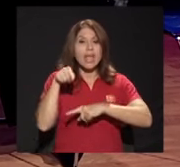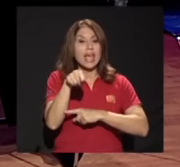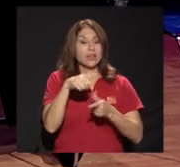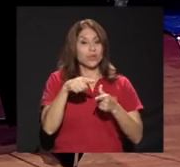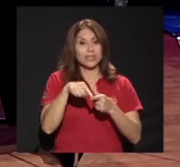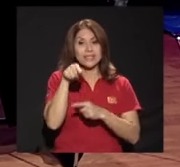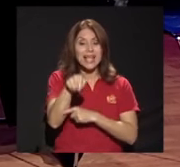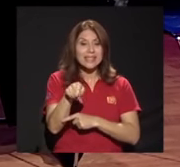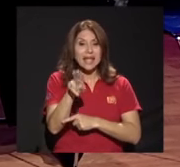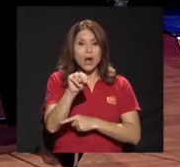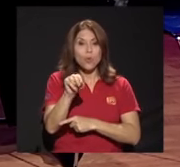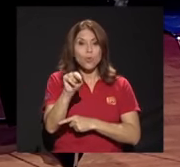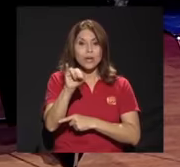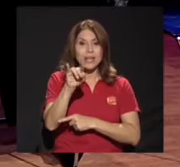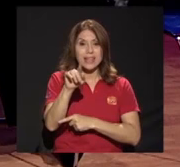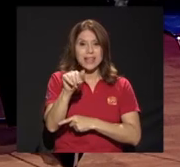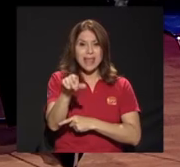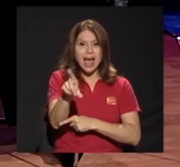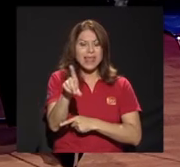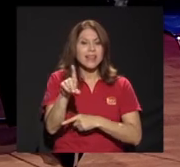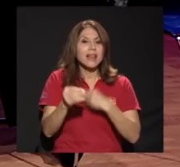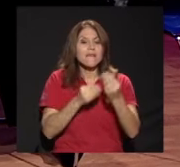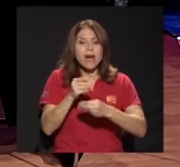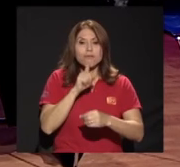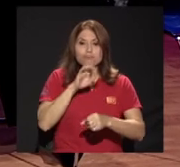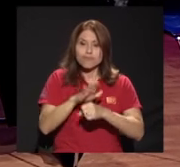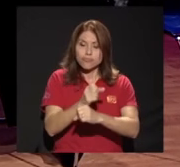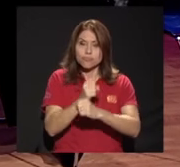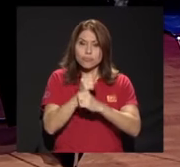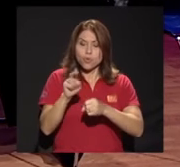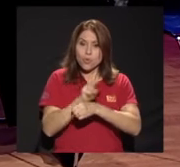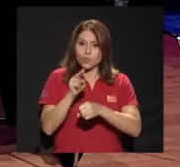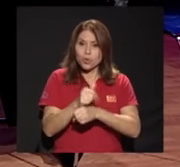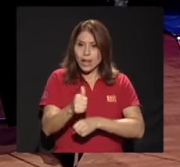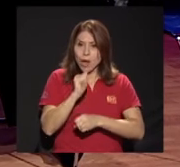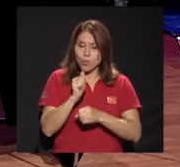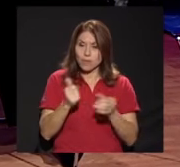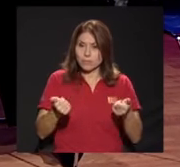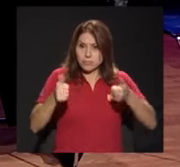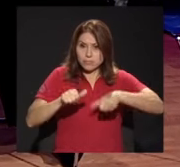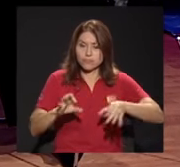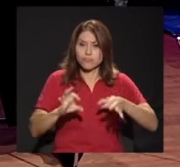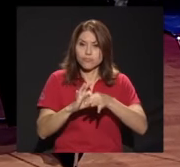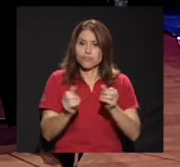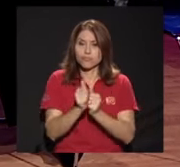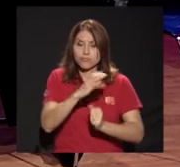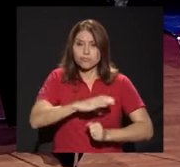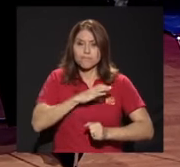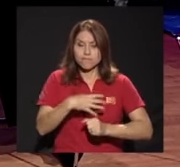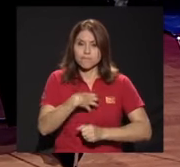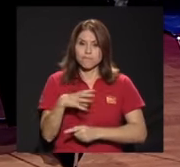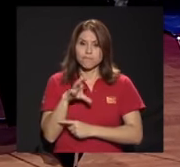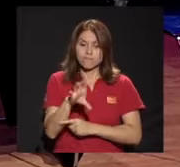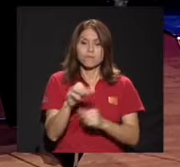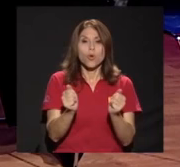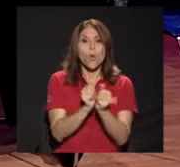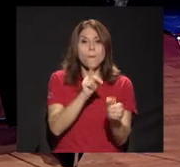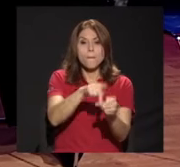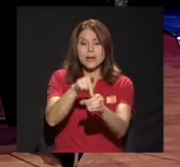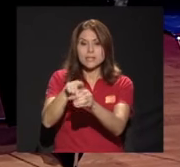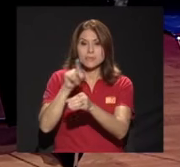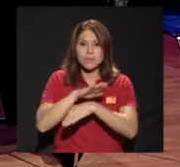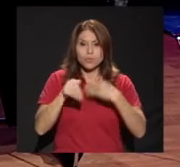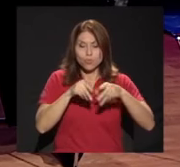en esa parte del país, de acuerdo a sus propias características, con participación ciudadana, donde pueden participar los diferentes actores y donde se van a